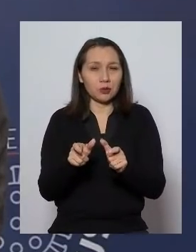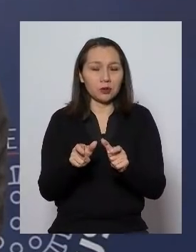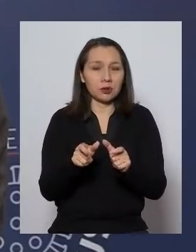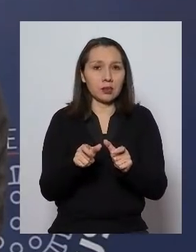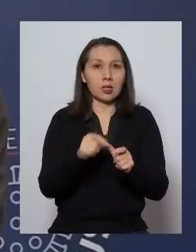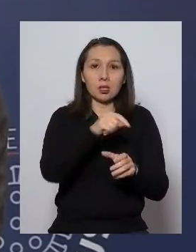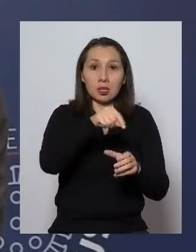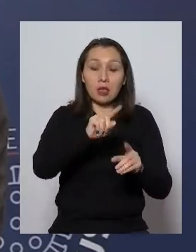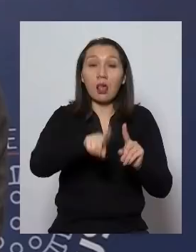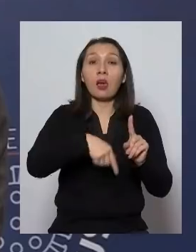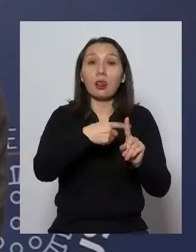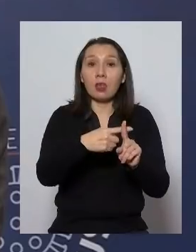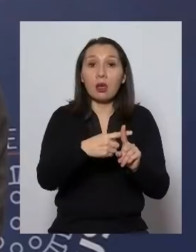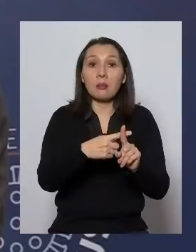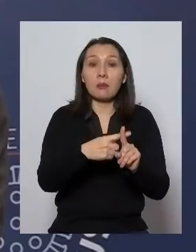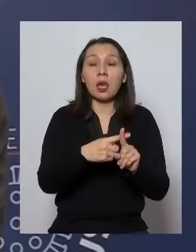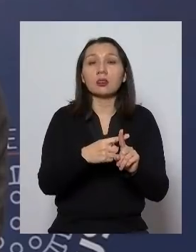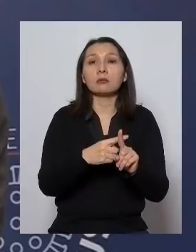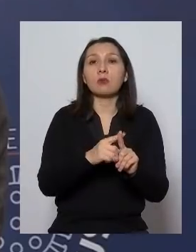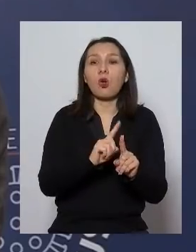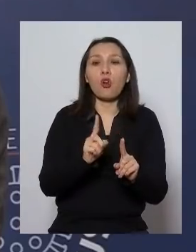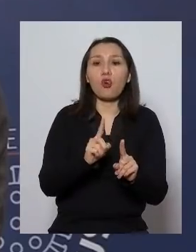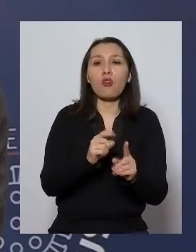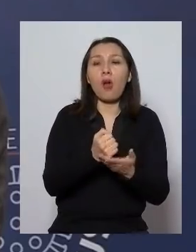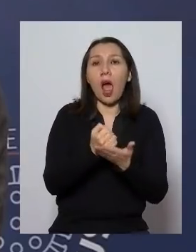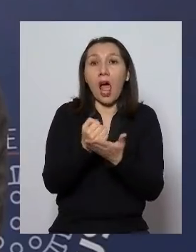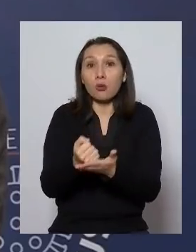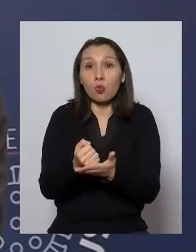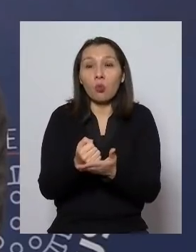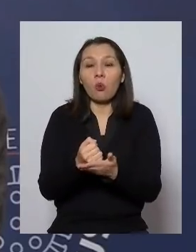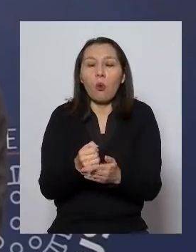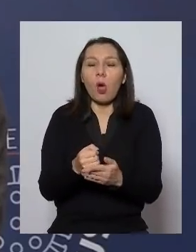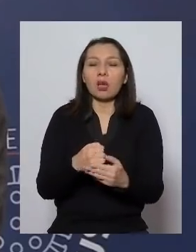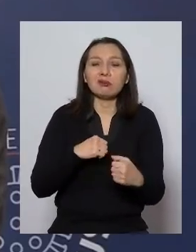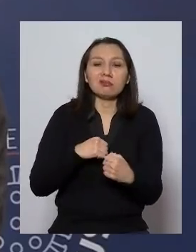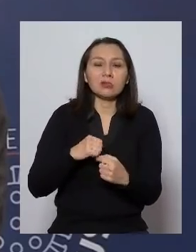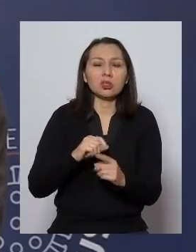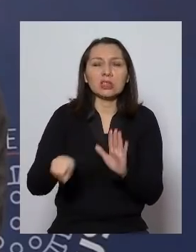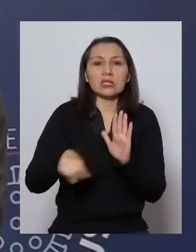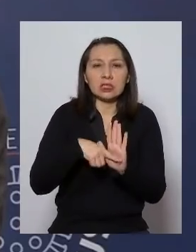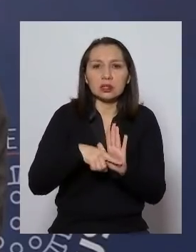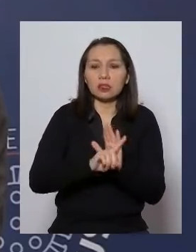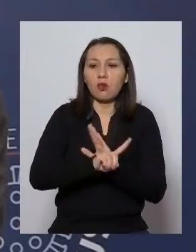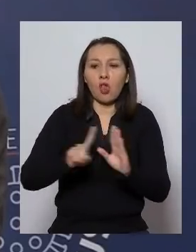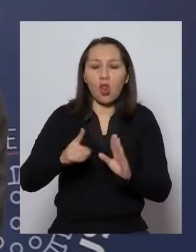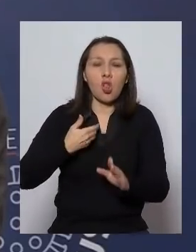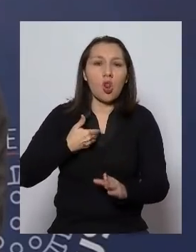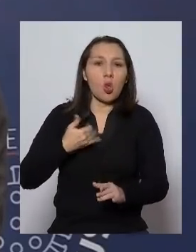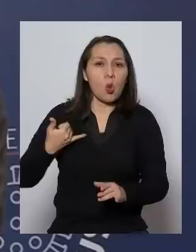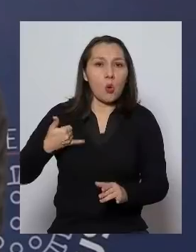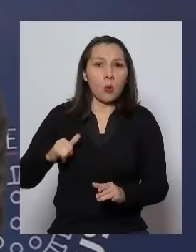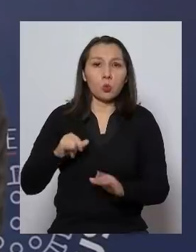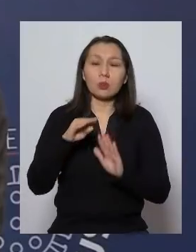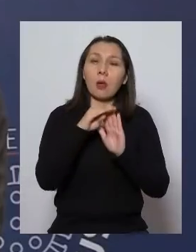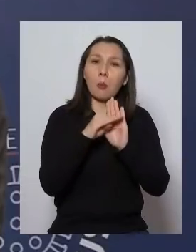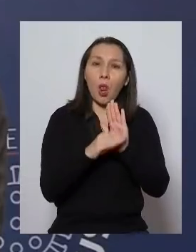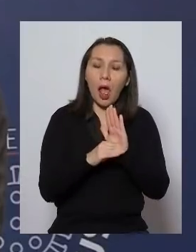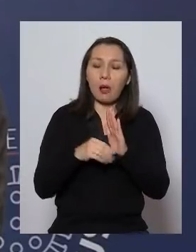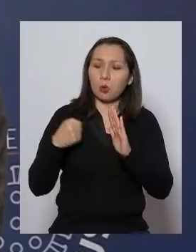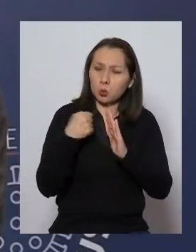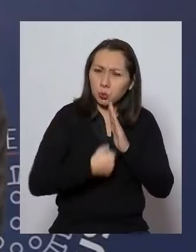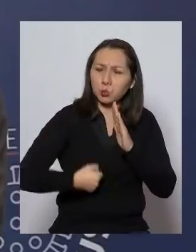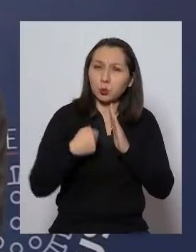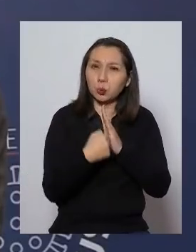que además de no sumar, en realidad se oponen a que este programa, esta